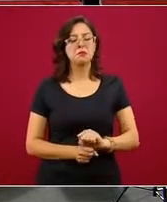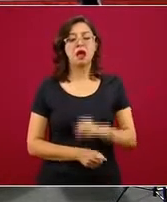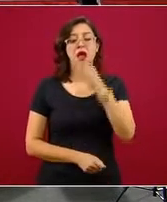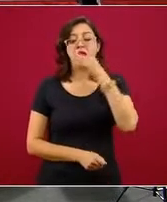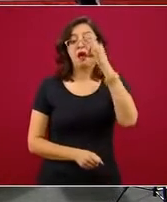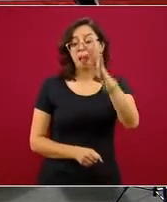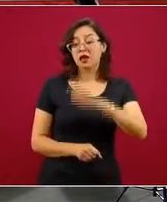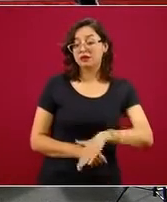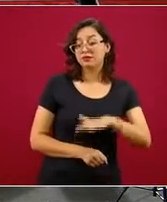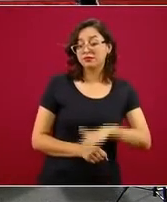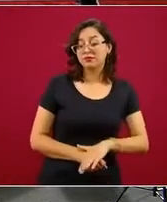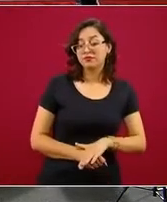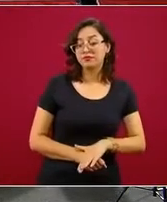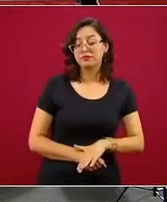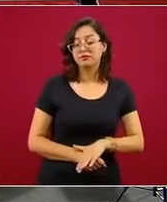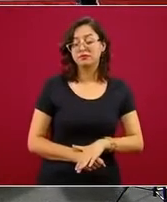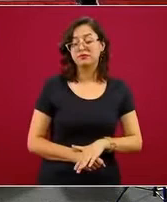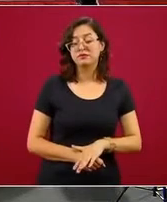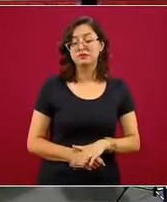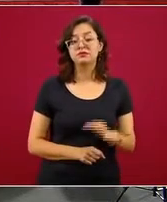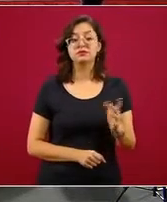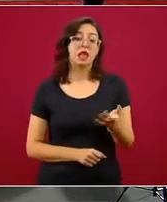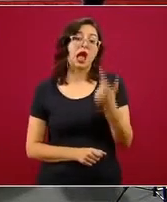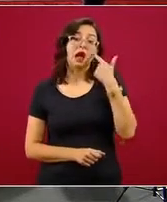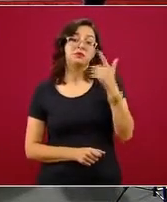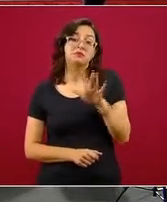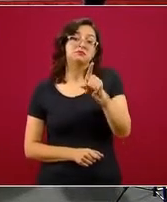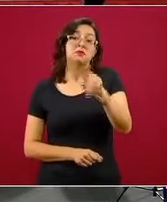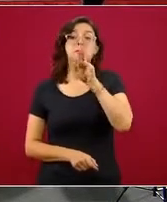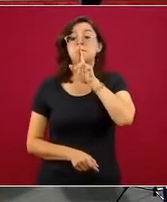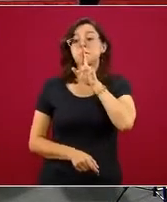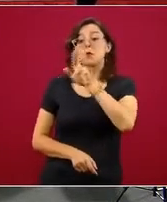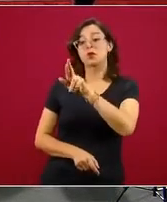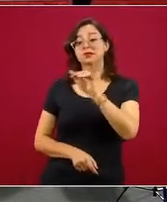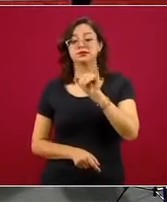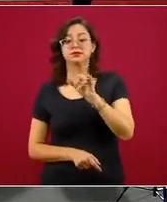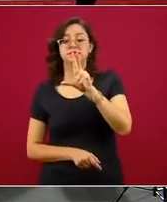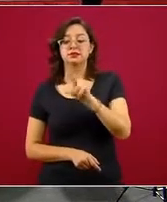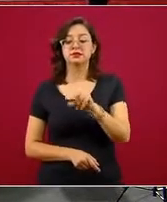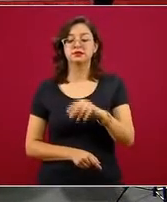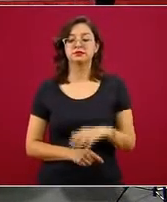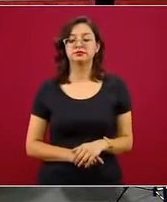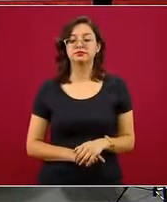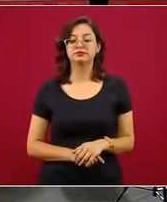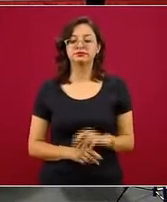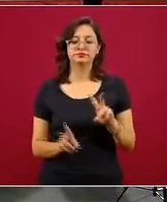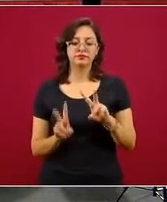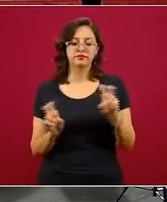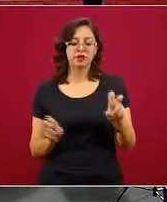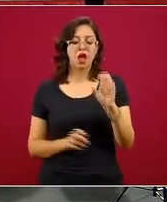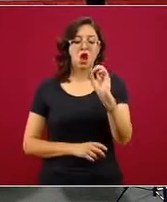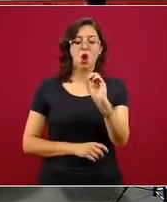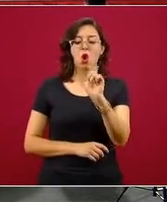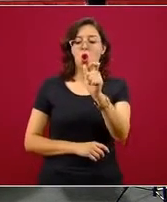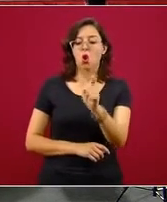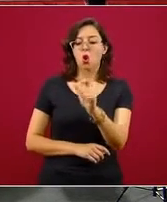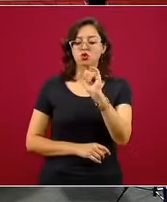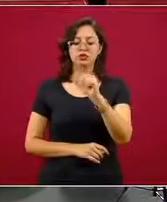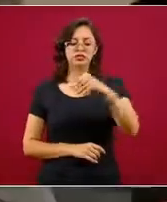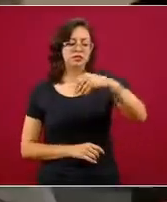saber de desconocimiento, si es que tiene la respuesta. Es con respecto a este aparatito del oxímetro.